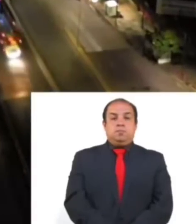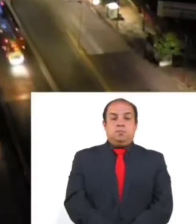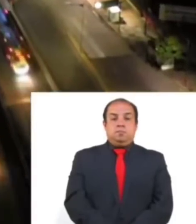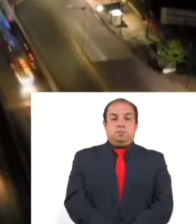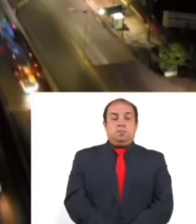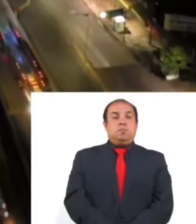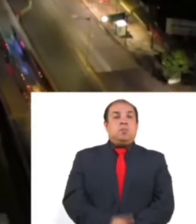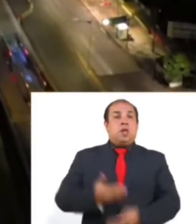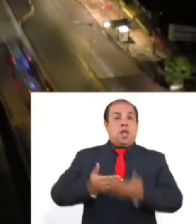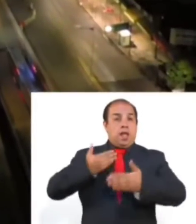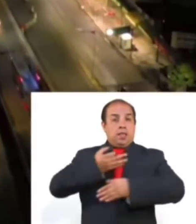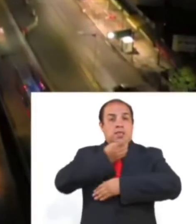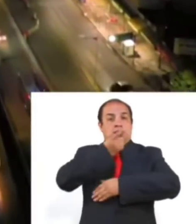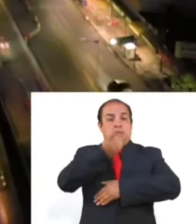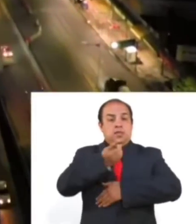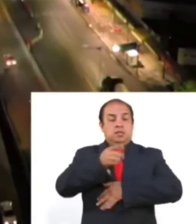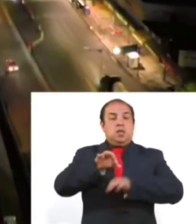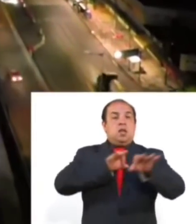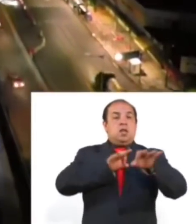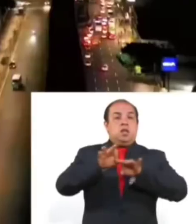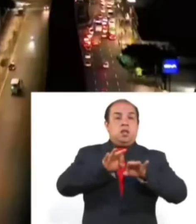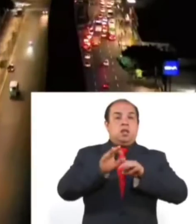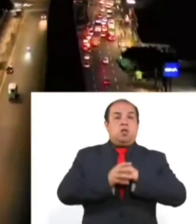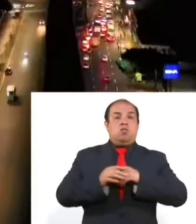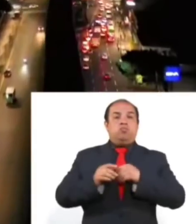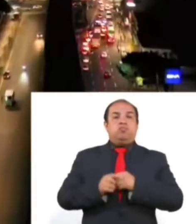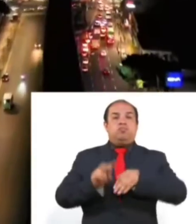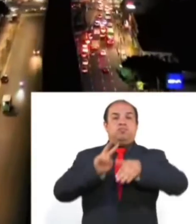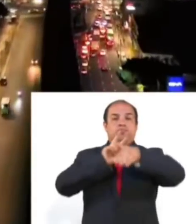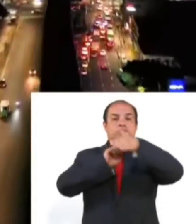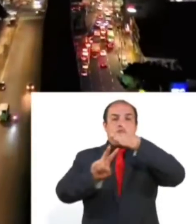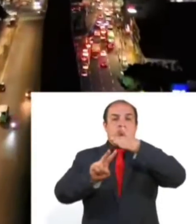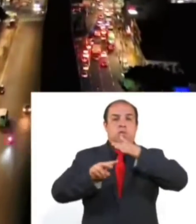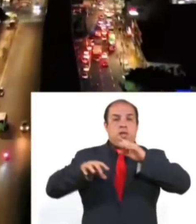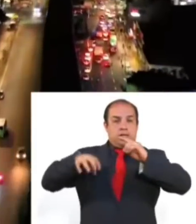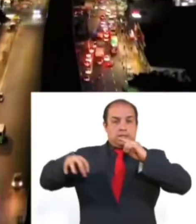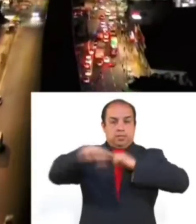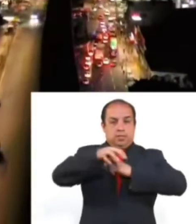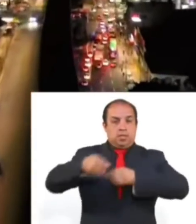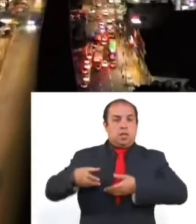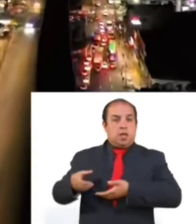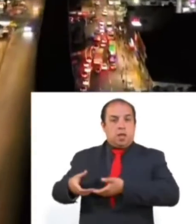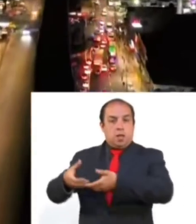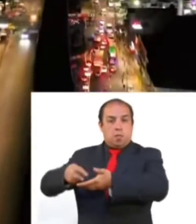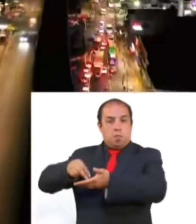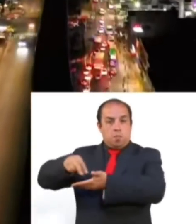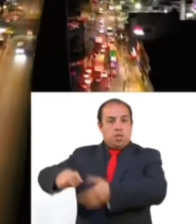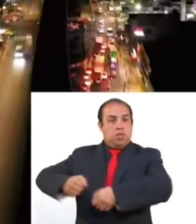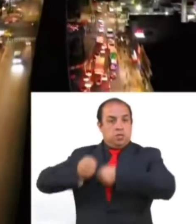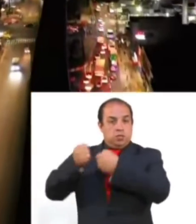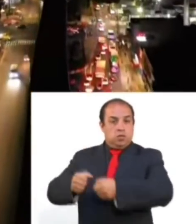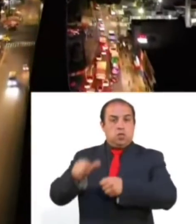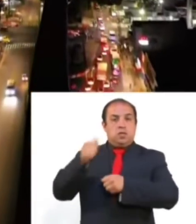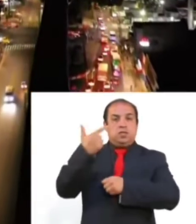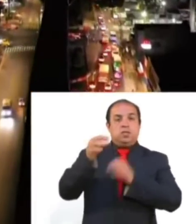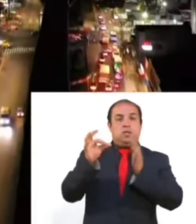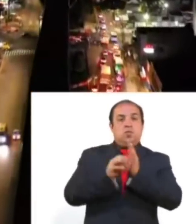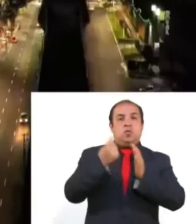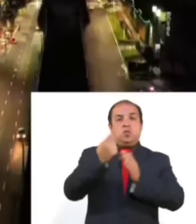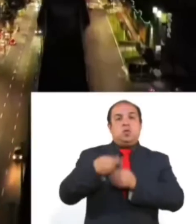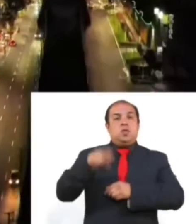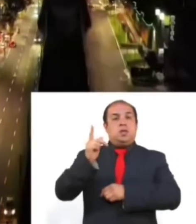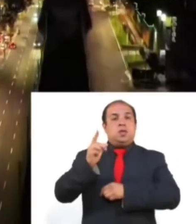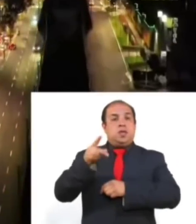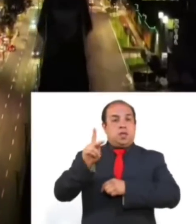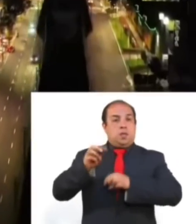mencionado también toda la obra alrededor del trolebús elevado los senderos seguros 7.1 kilómetros con todas